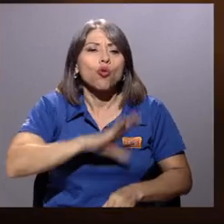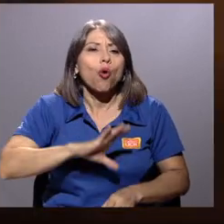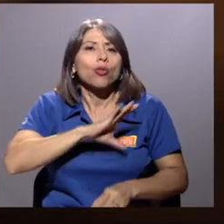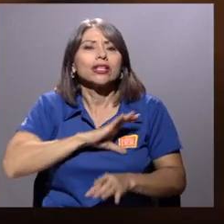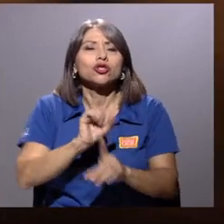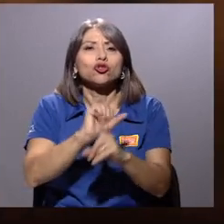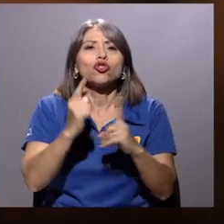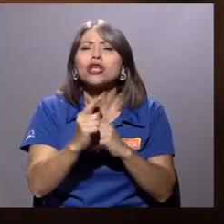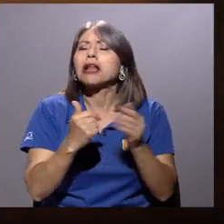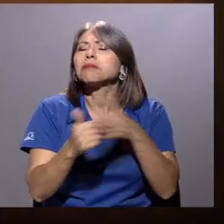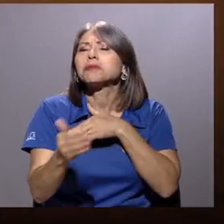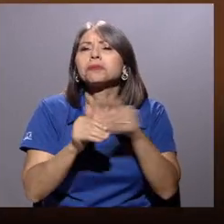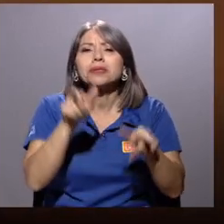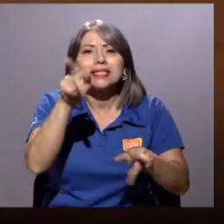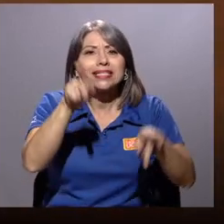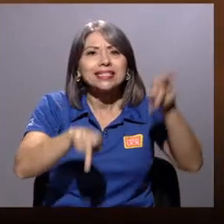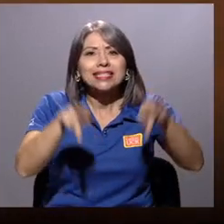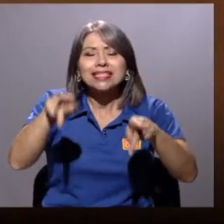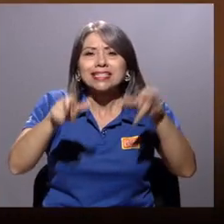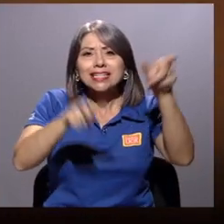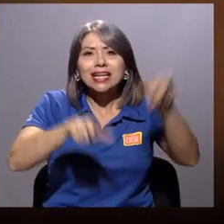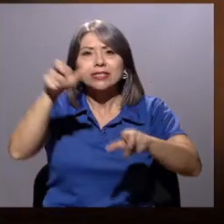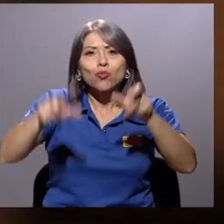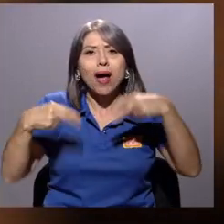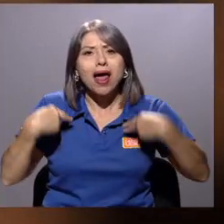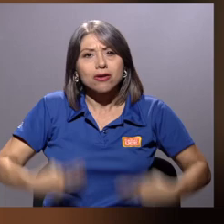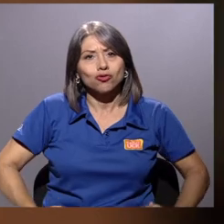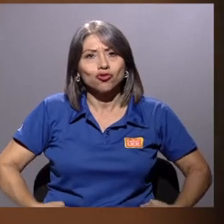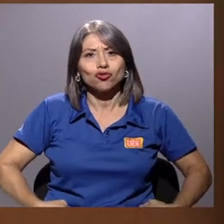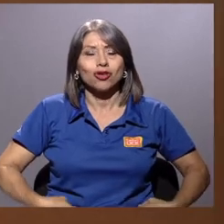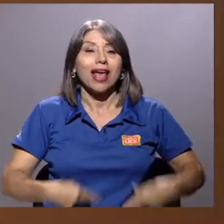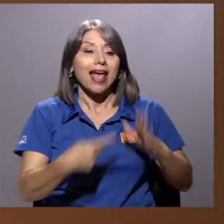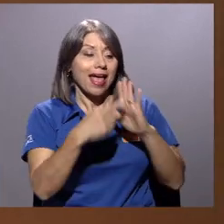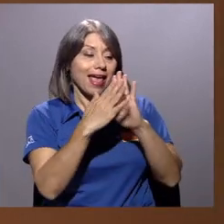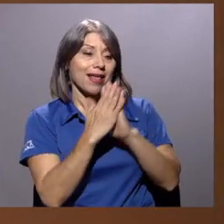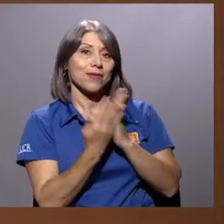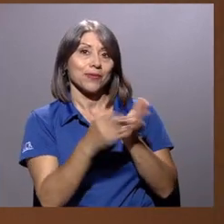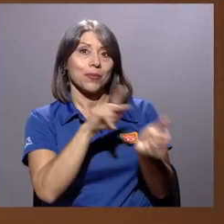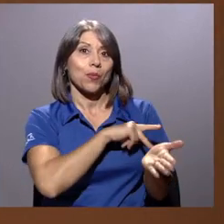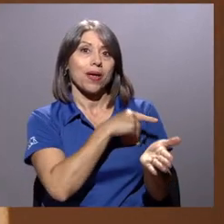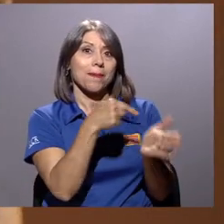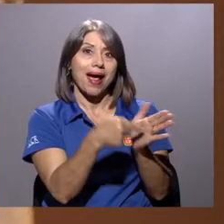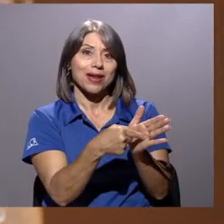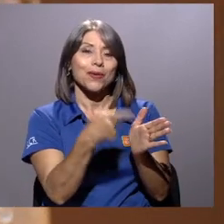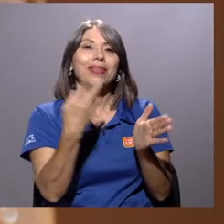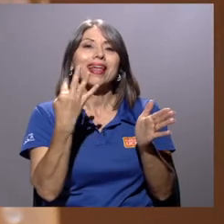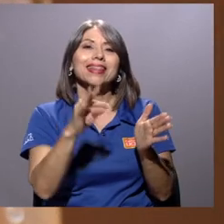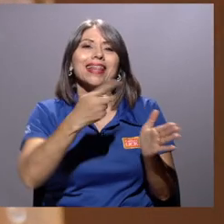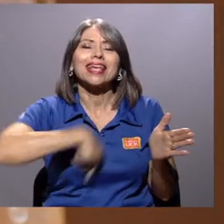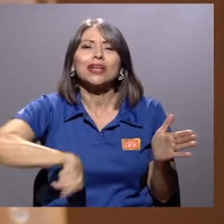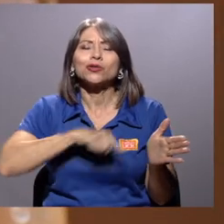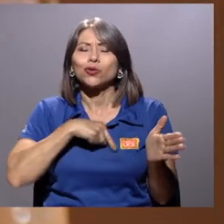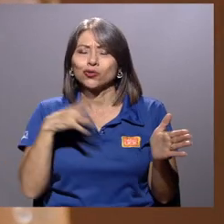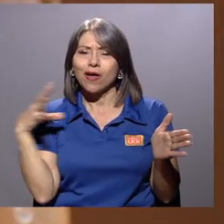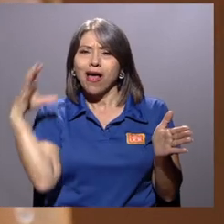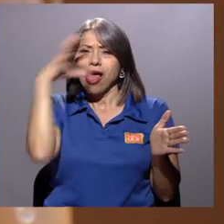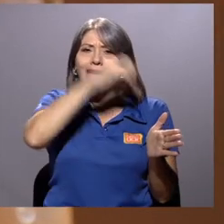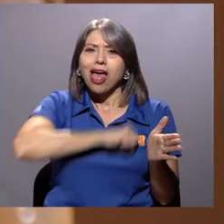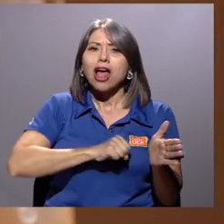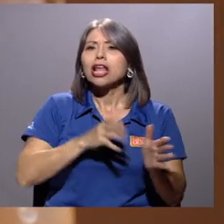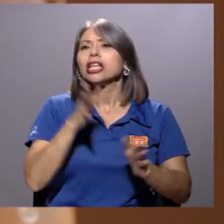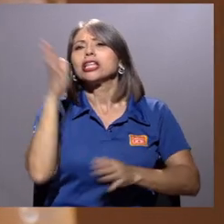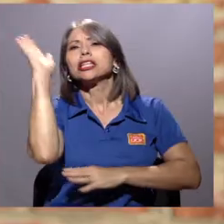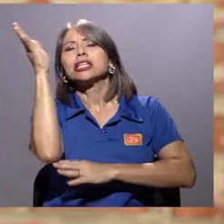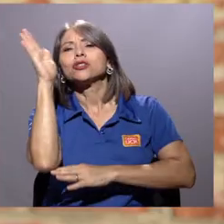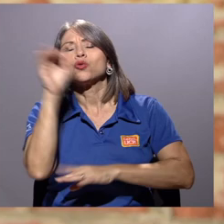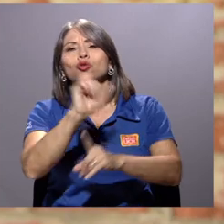humanos y creo que ese es el papel de este poemario en tratar de recordarnos cómo los discursos sociales, los discursos